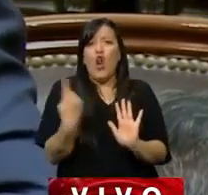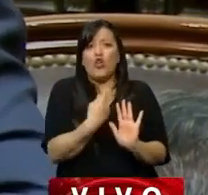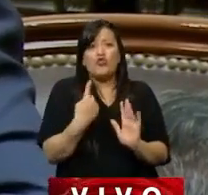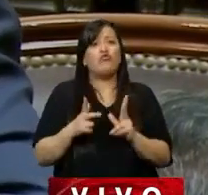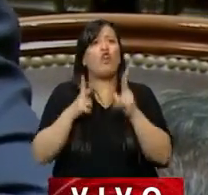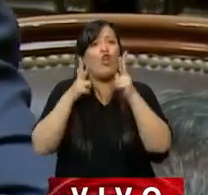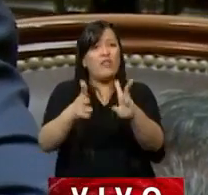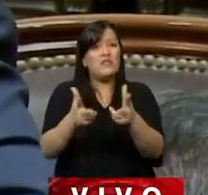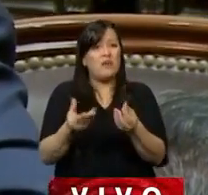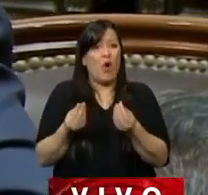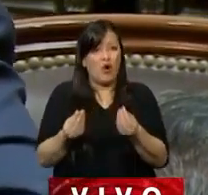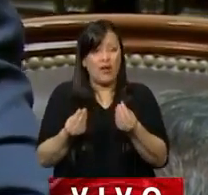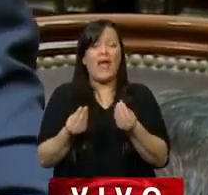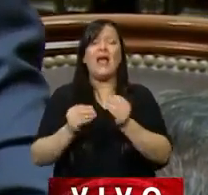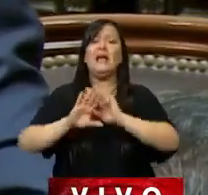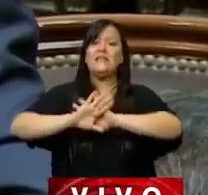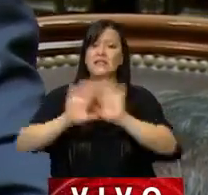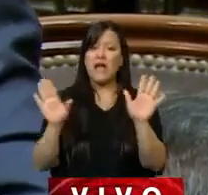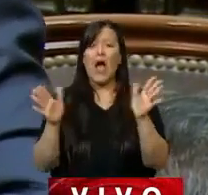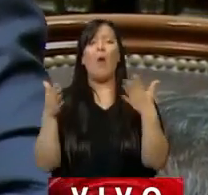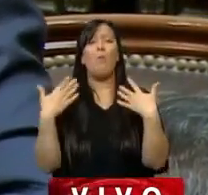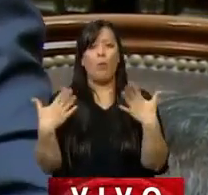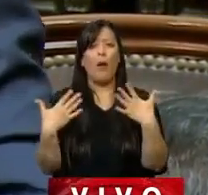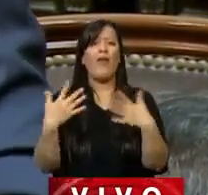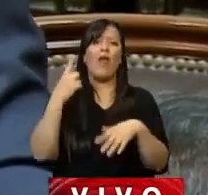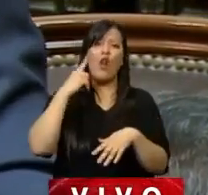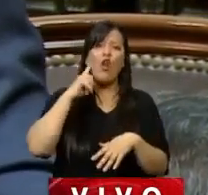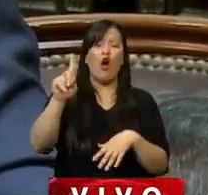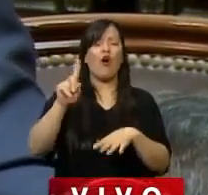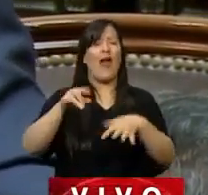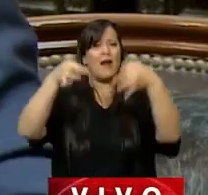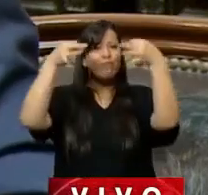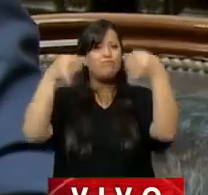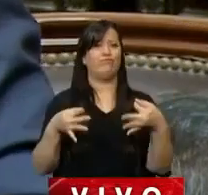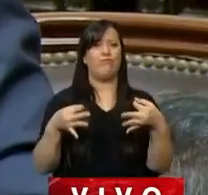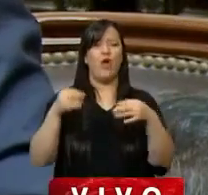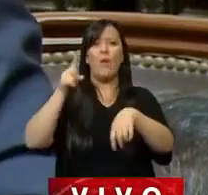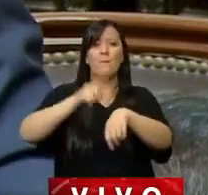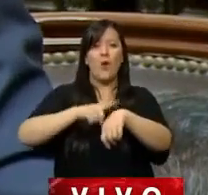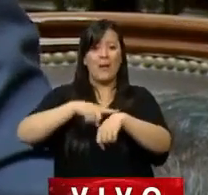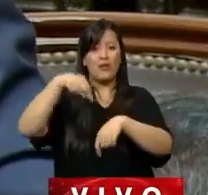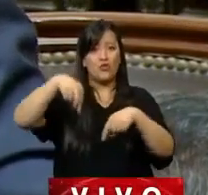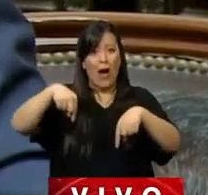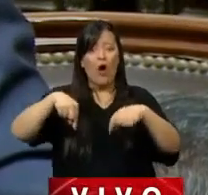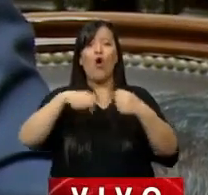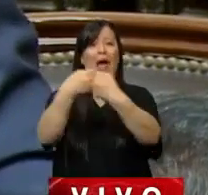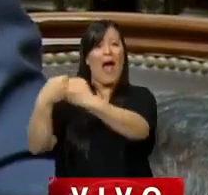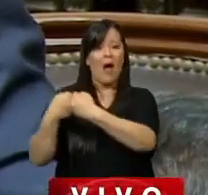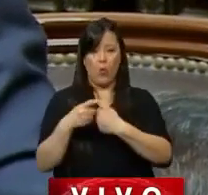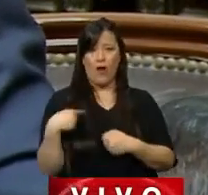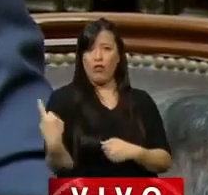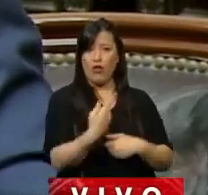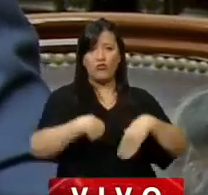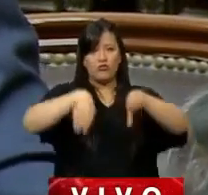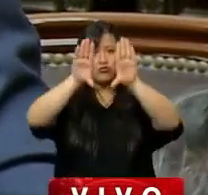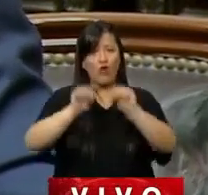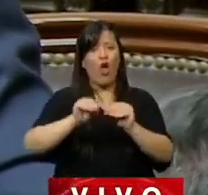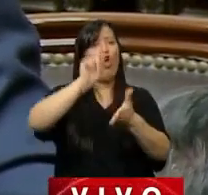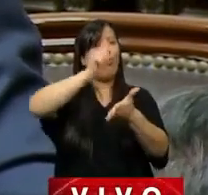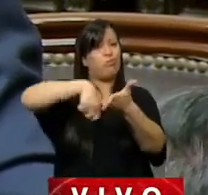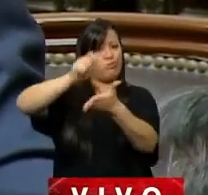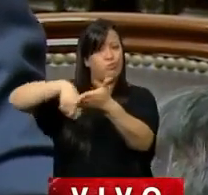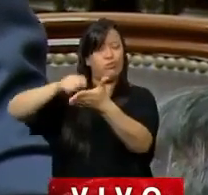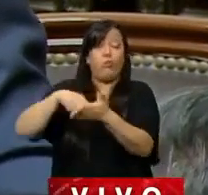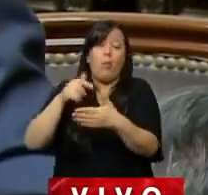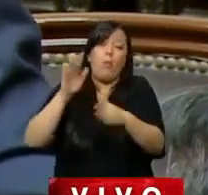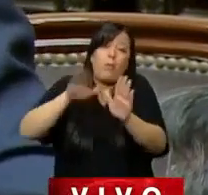congratulamos de que se haya podido llegar a una instancia en la cual acordamos todos y firmamos